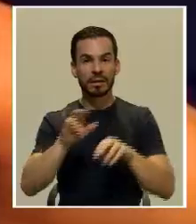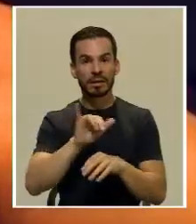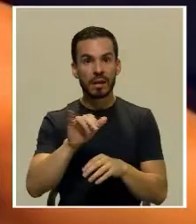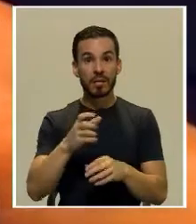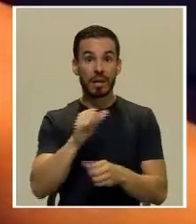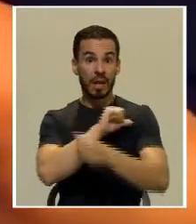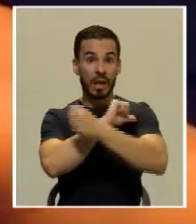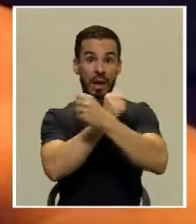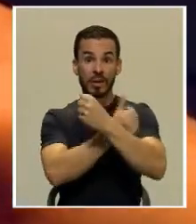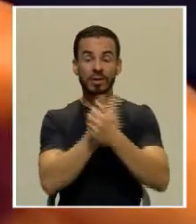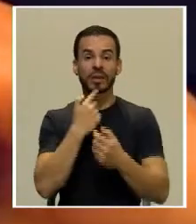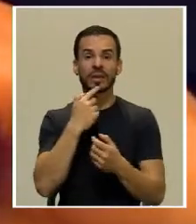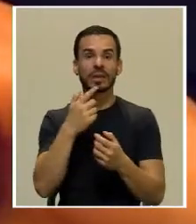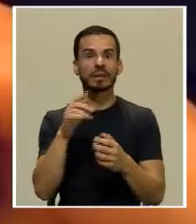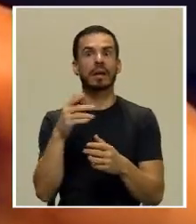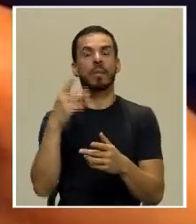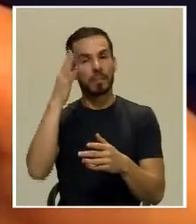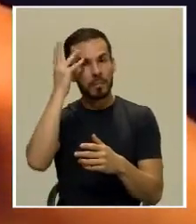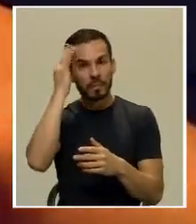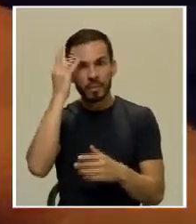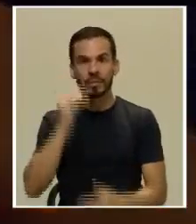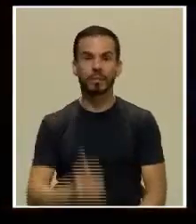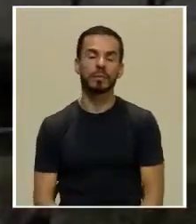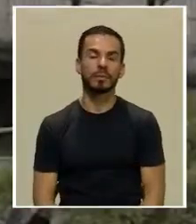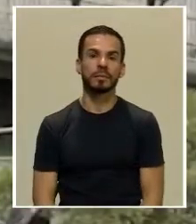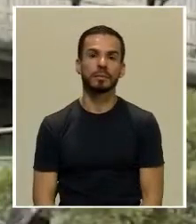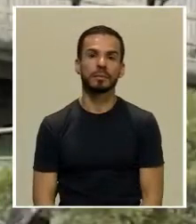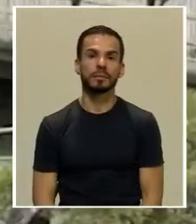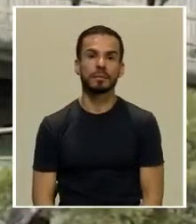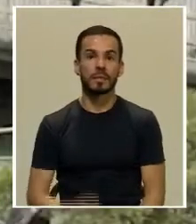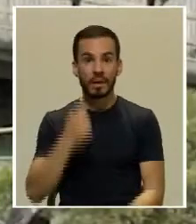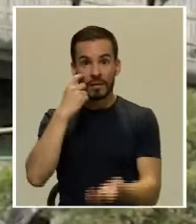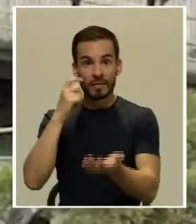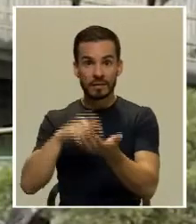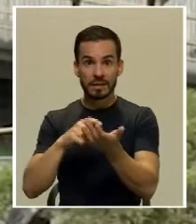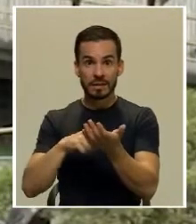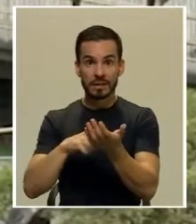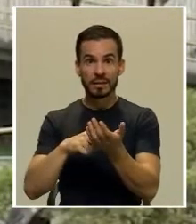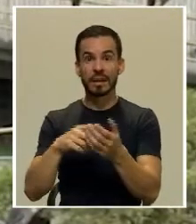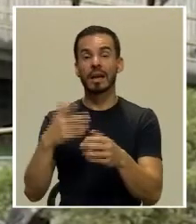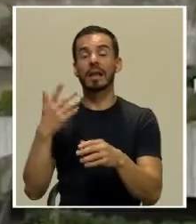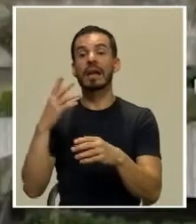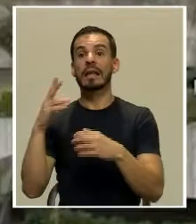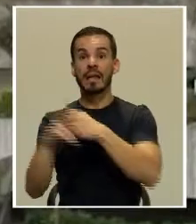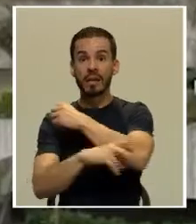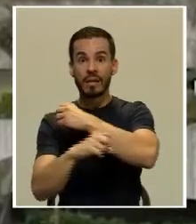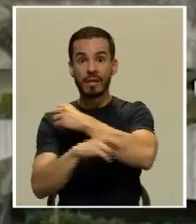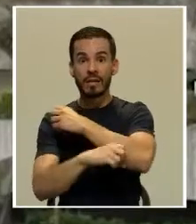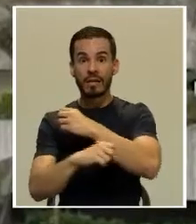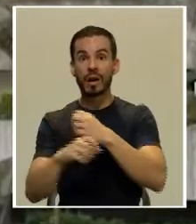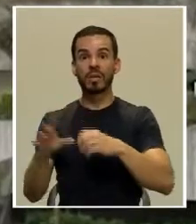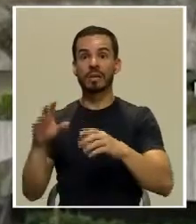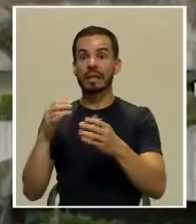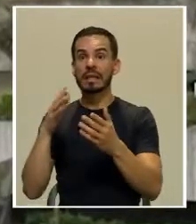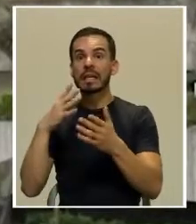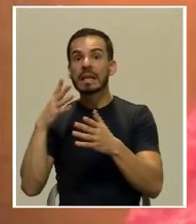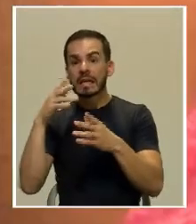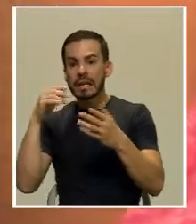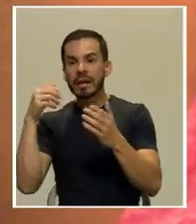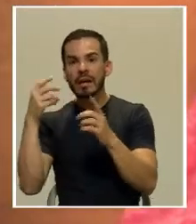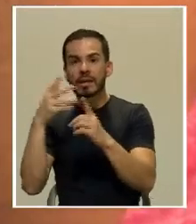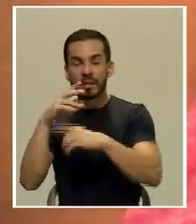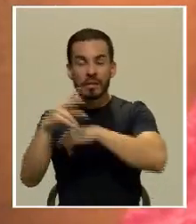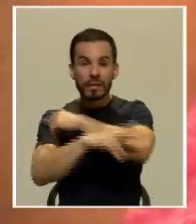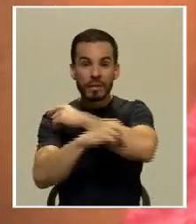que las autoridades califican de alarmante. La Fiscalía Adjunta de Fraudes y Cibercrimen, creada apenas en enero de este